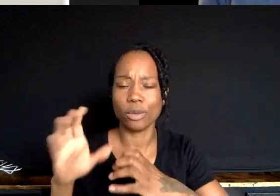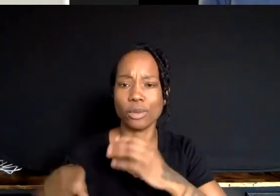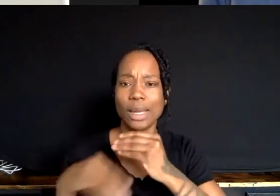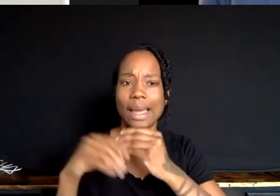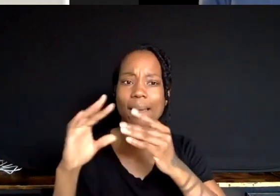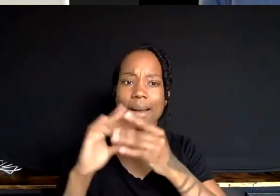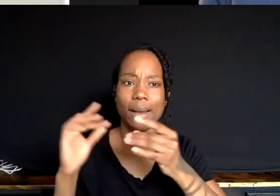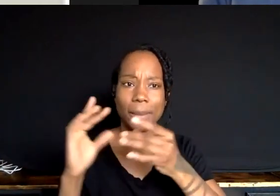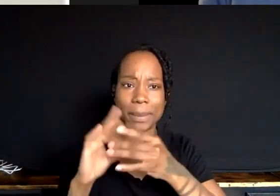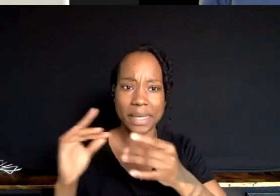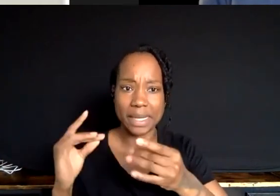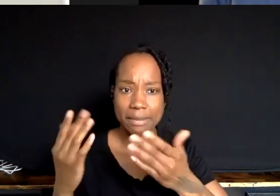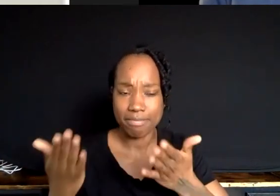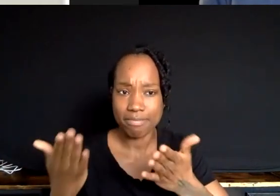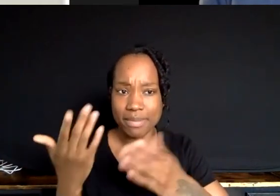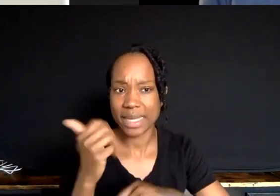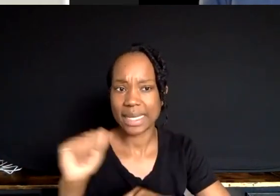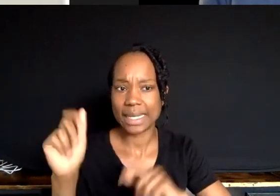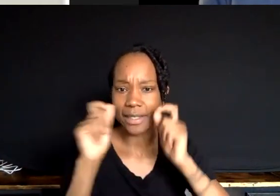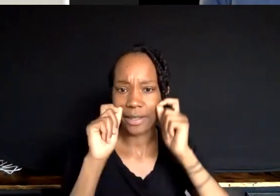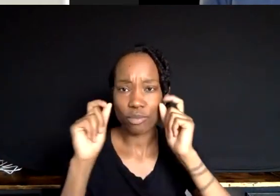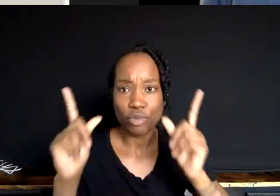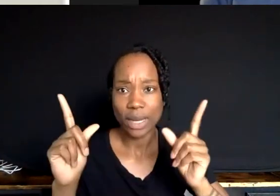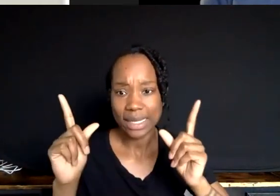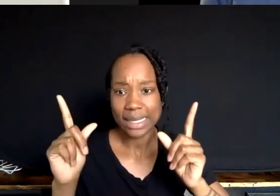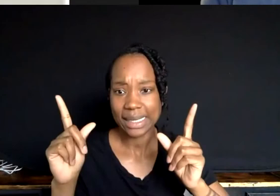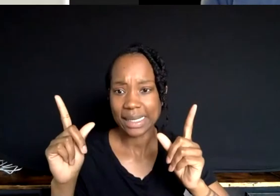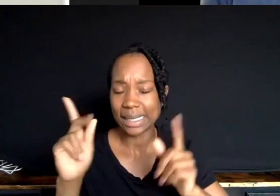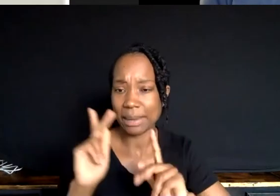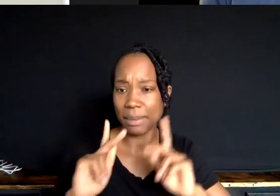algo que quieran, algo que les sorprendió